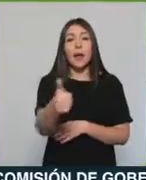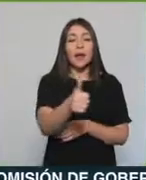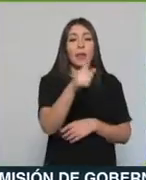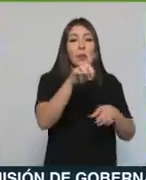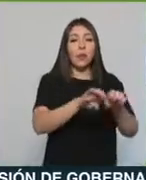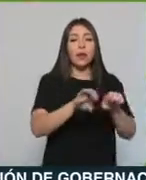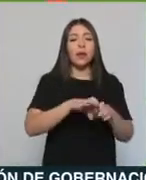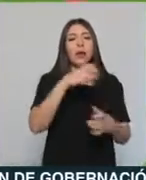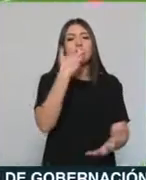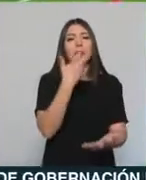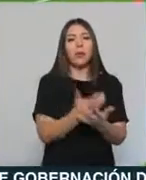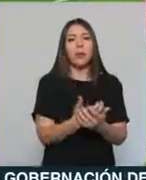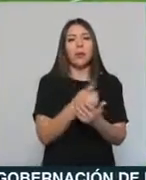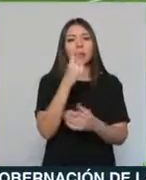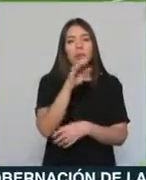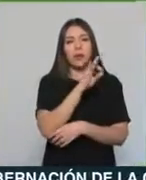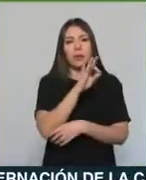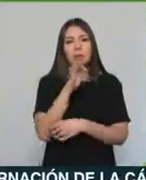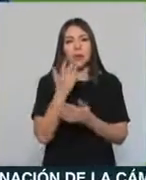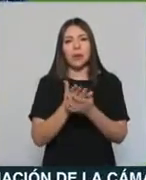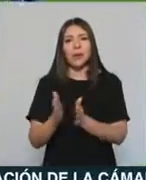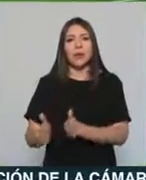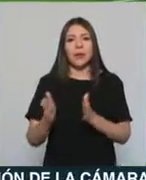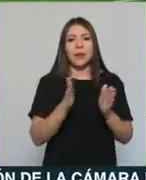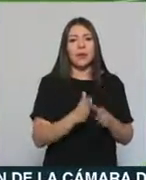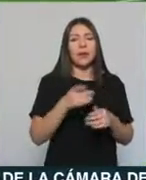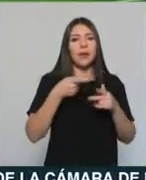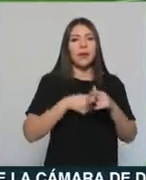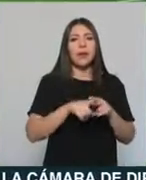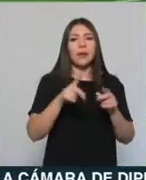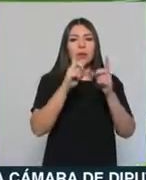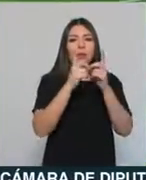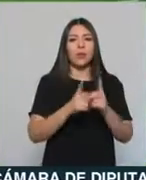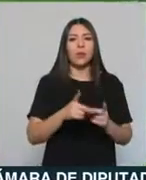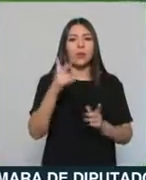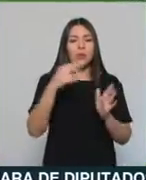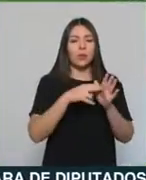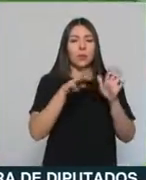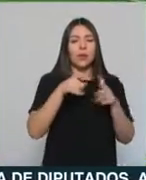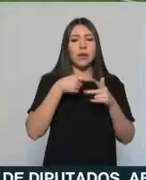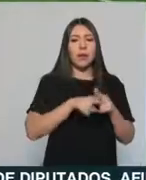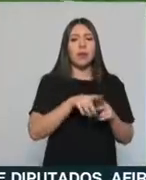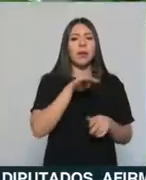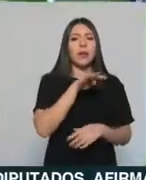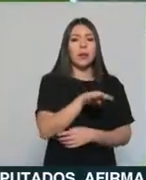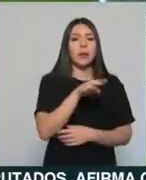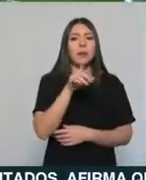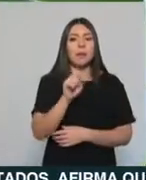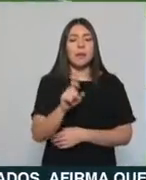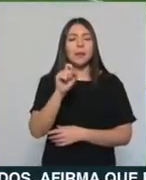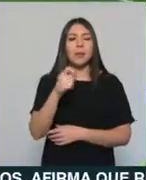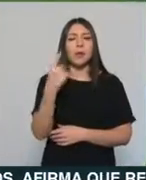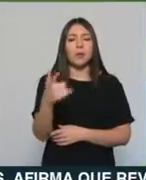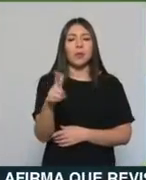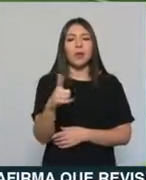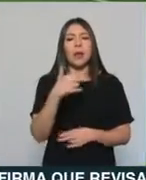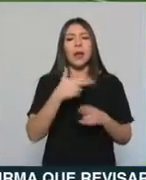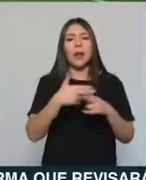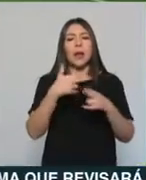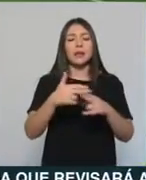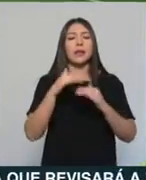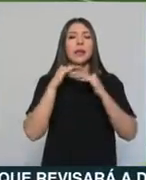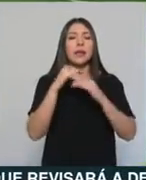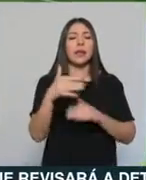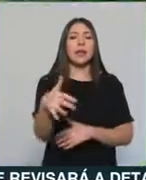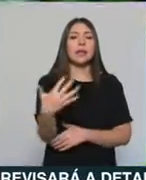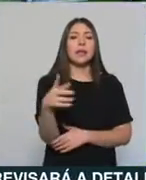la reunión se determinó que el torneo Apertura 2019 comenzará el 19, 20 y 21 de julio y terminará el 15